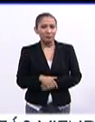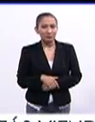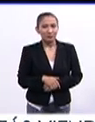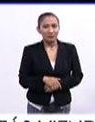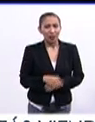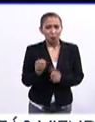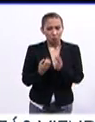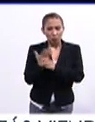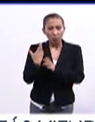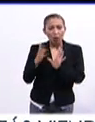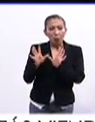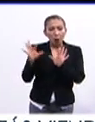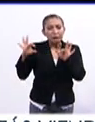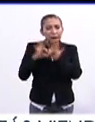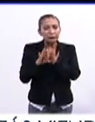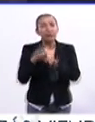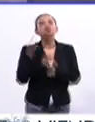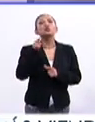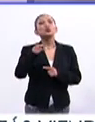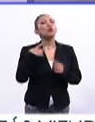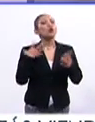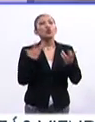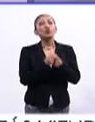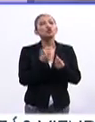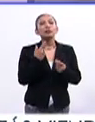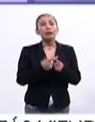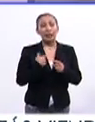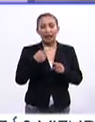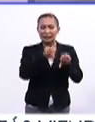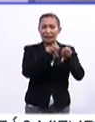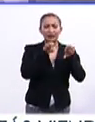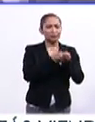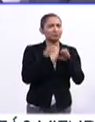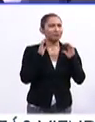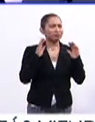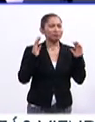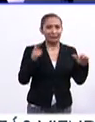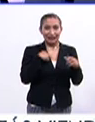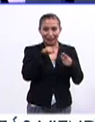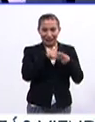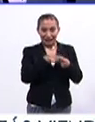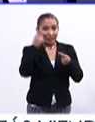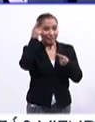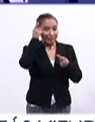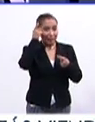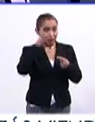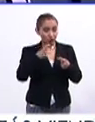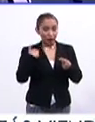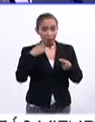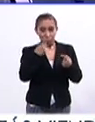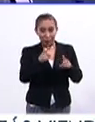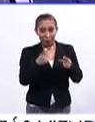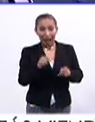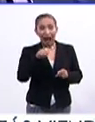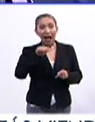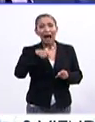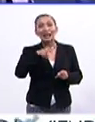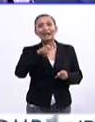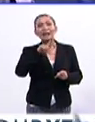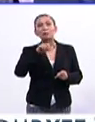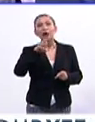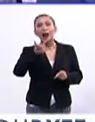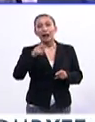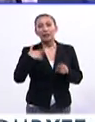la conservera exactamente muy bien con quién estás pues tenemos un equipazo empezando por la dirección musical con aquiles morales